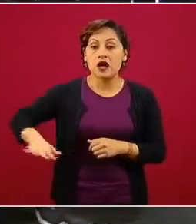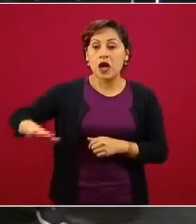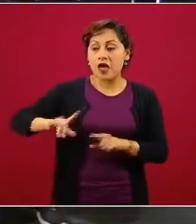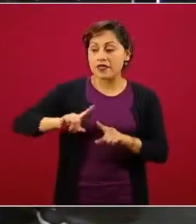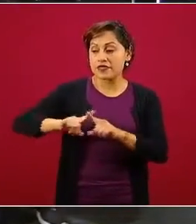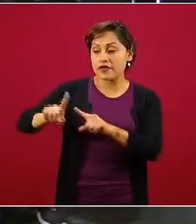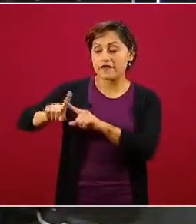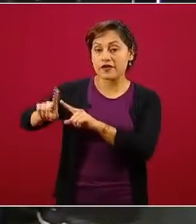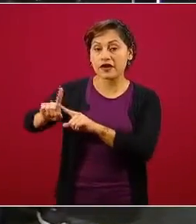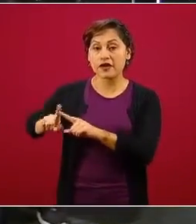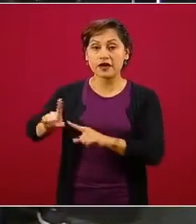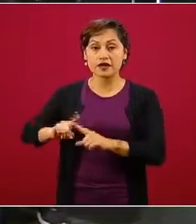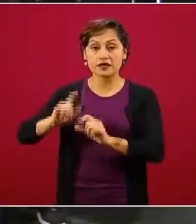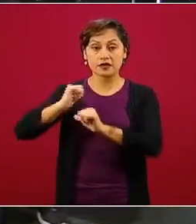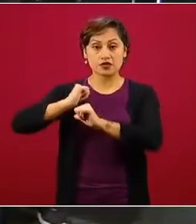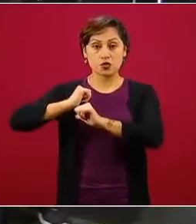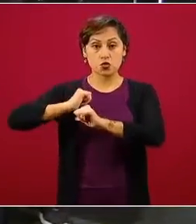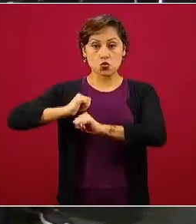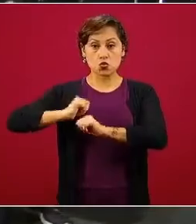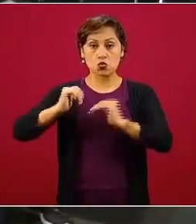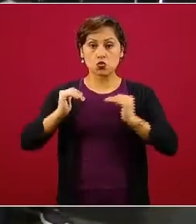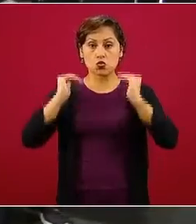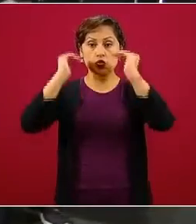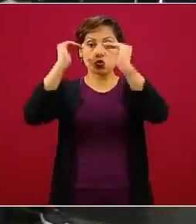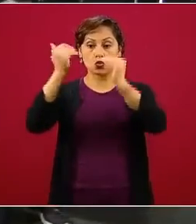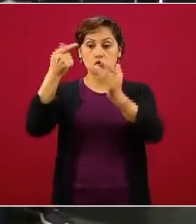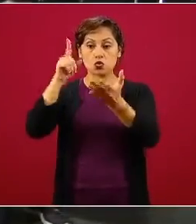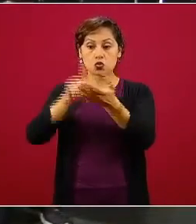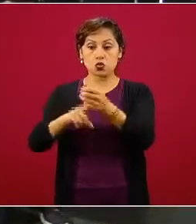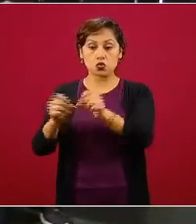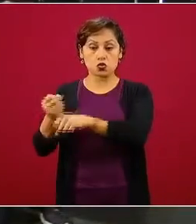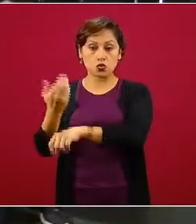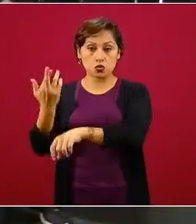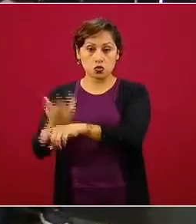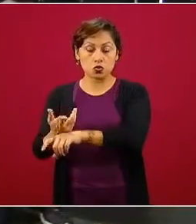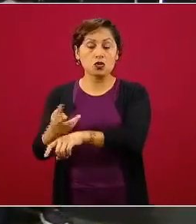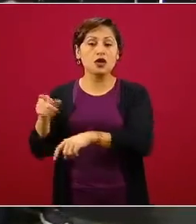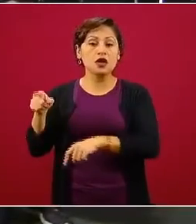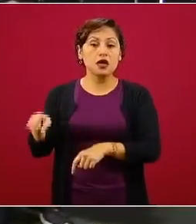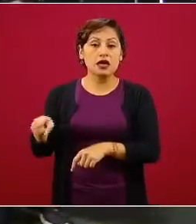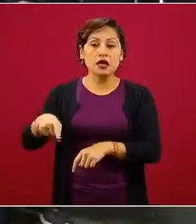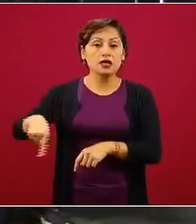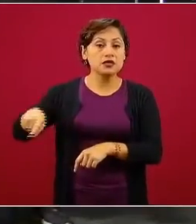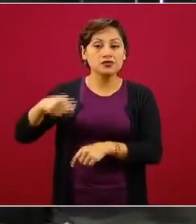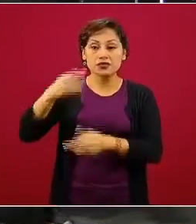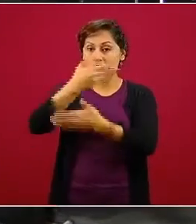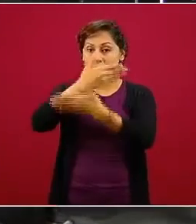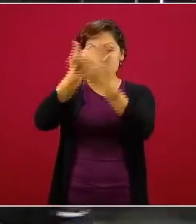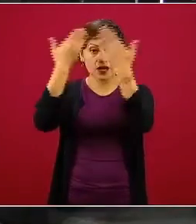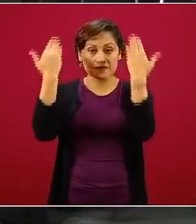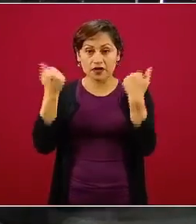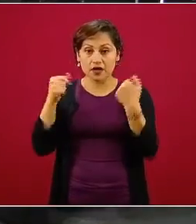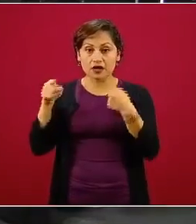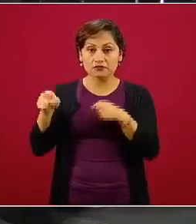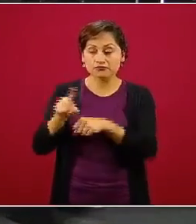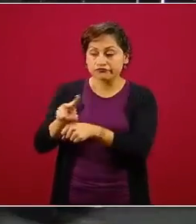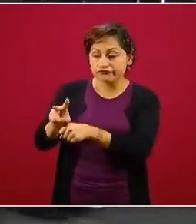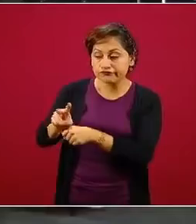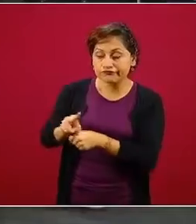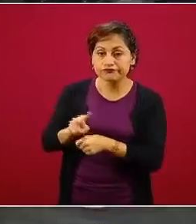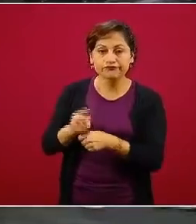seguridad por parte de las empresas no tenían ni idea de lo que se estaba planteando. Pero también presentaron